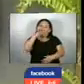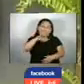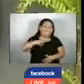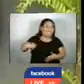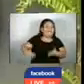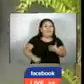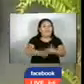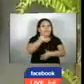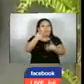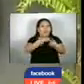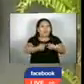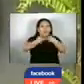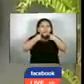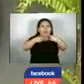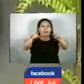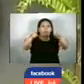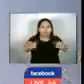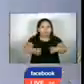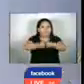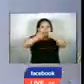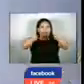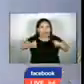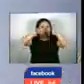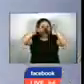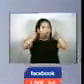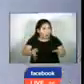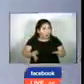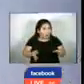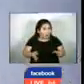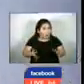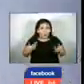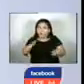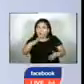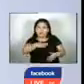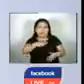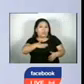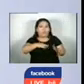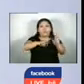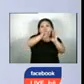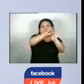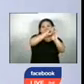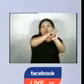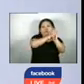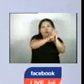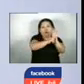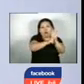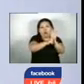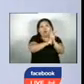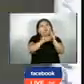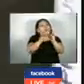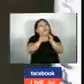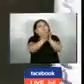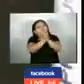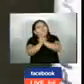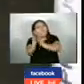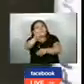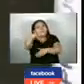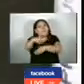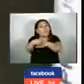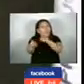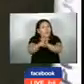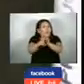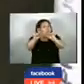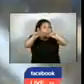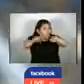que la ley ya fue publicada en el Diario Oficial, hasta la fecha no se cuenta con el reglamento de la misma. Incluso pidieron a los diputados reformar